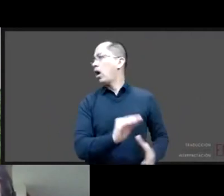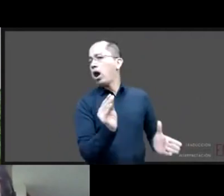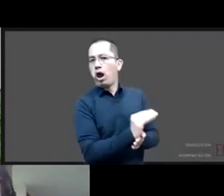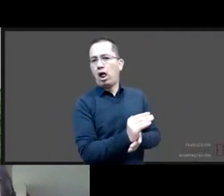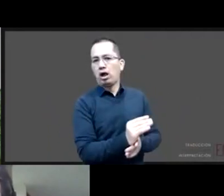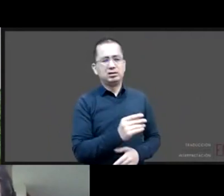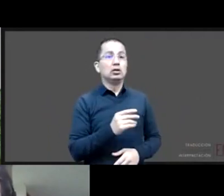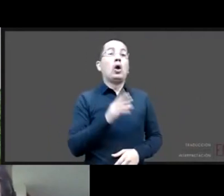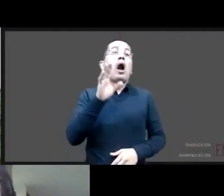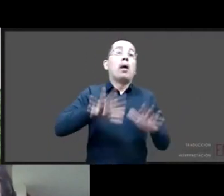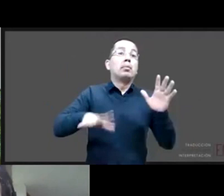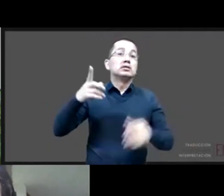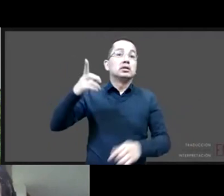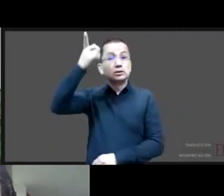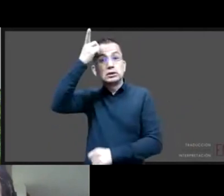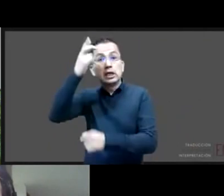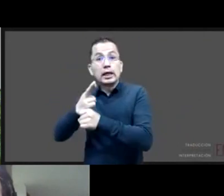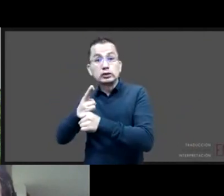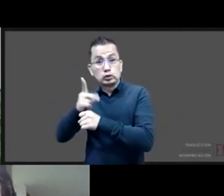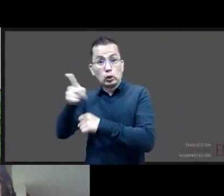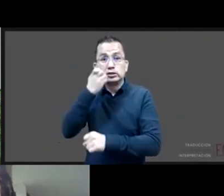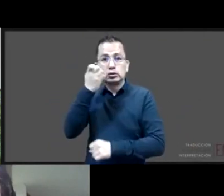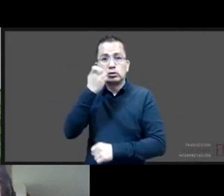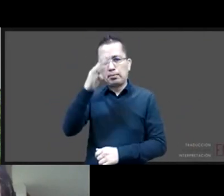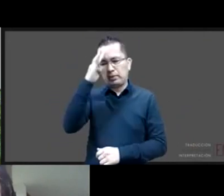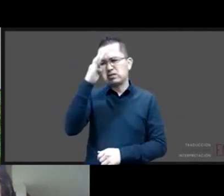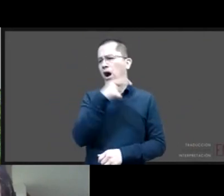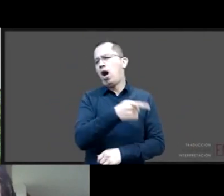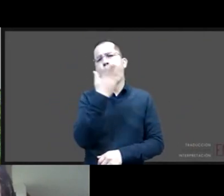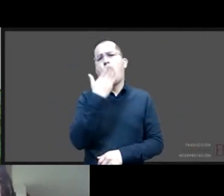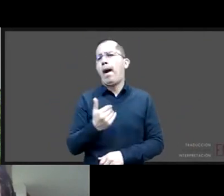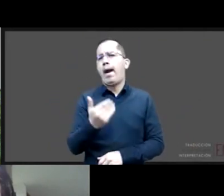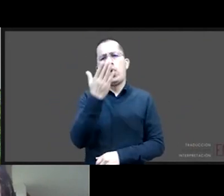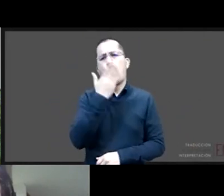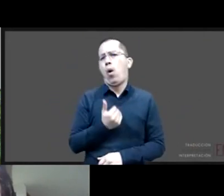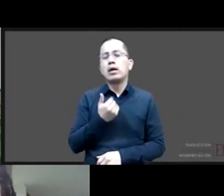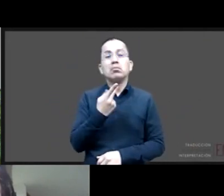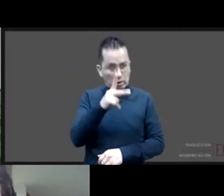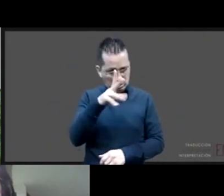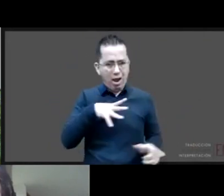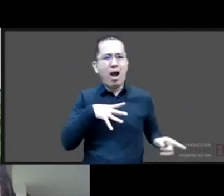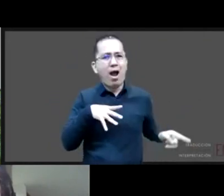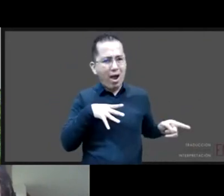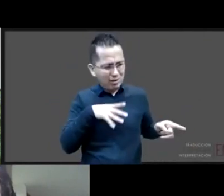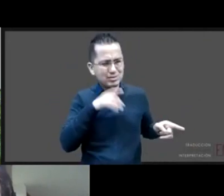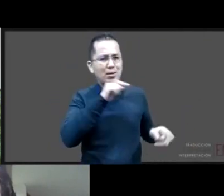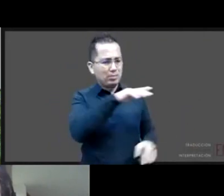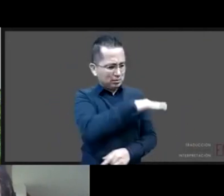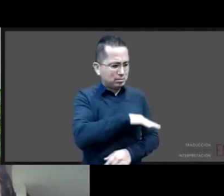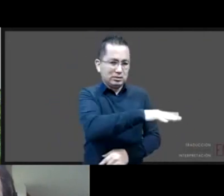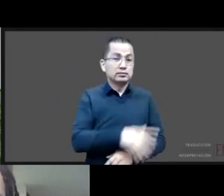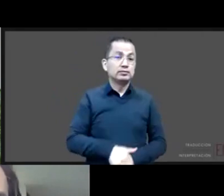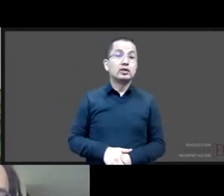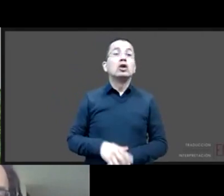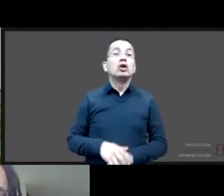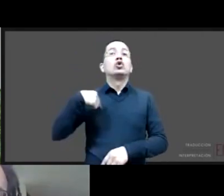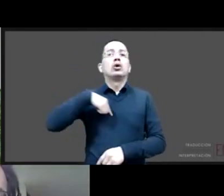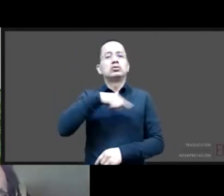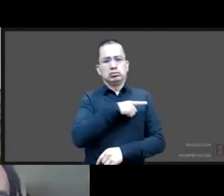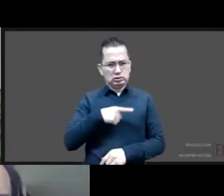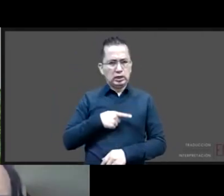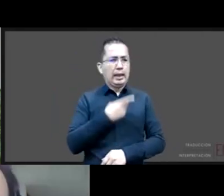no existen y existen dentro de la escuela o los que estamos en una comunidad entonces más bien decir verlos